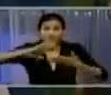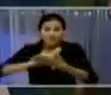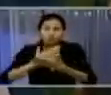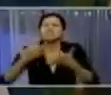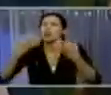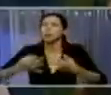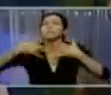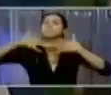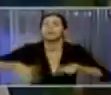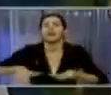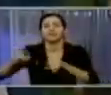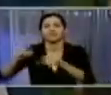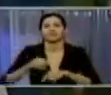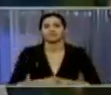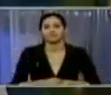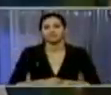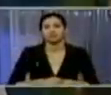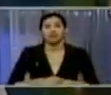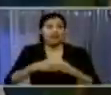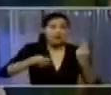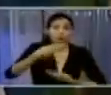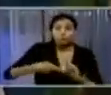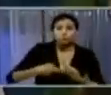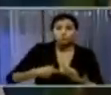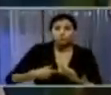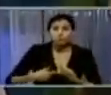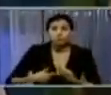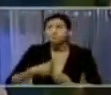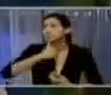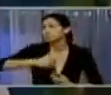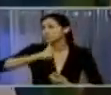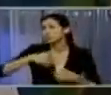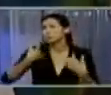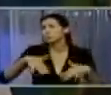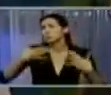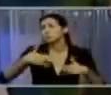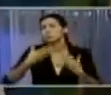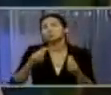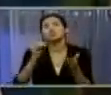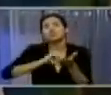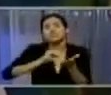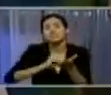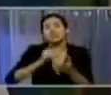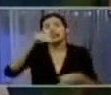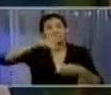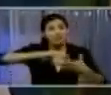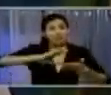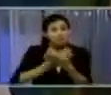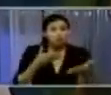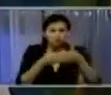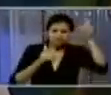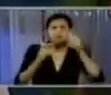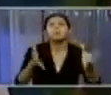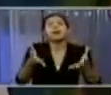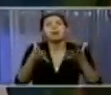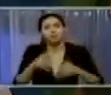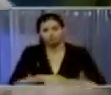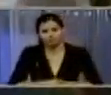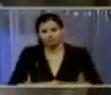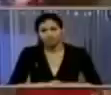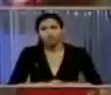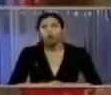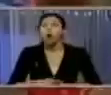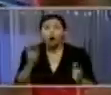aguantaría ninguno de ellos. La revolución bolivariana ha aguantado todas las pruebas, incluyendo un referéndum revocatorio. Y si nos tocara enfrentarla,